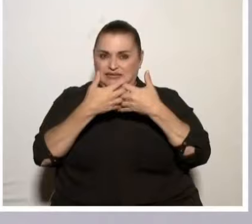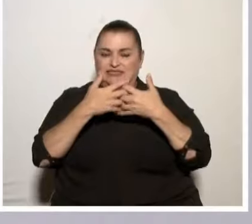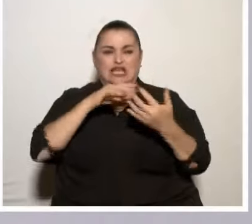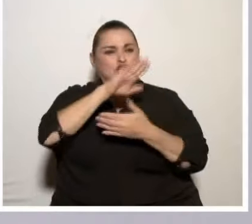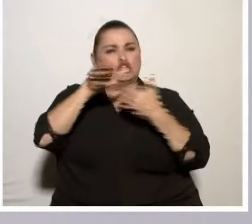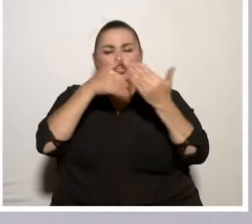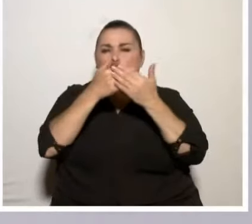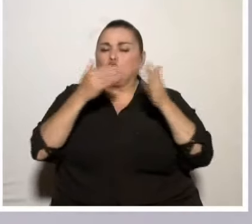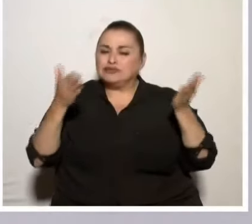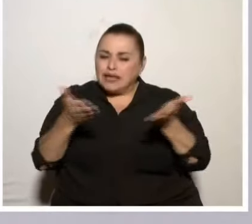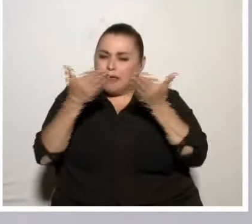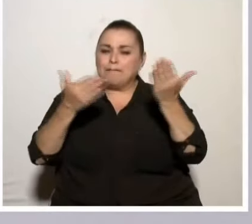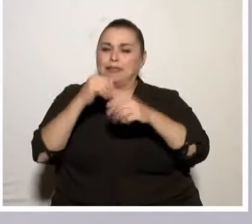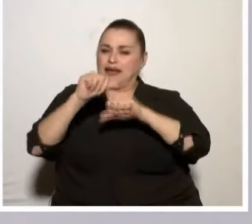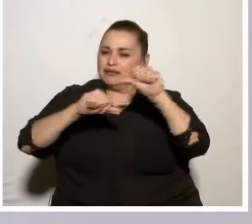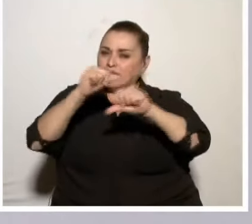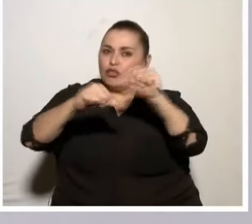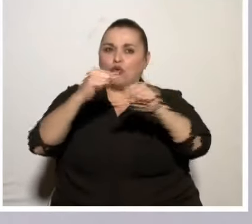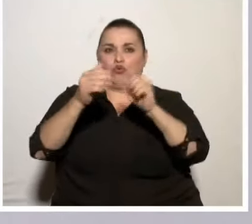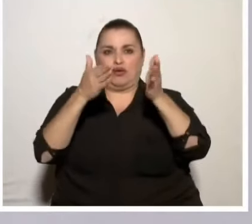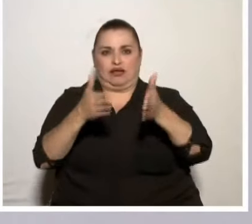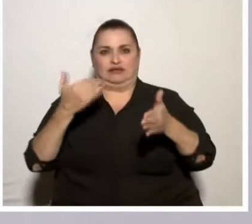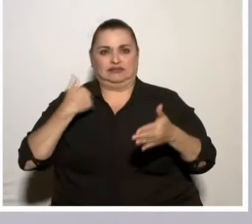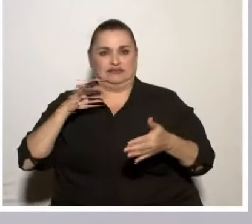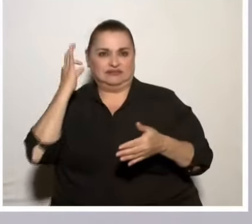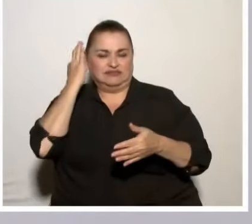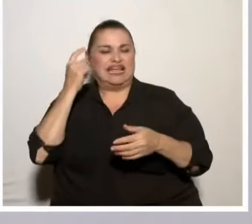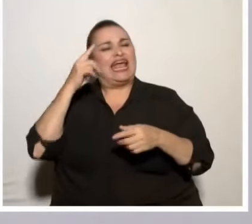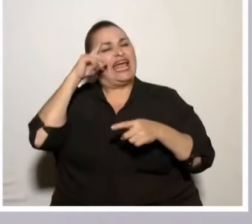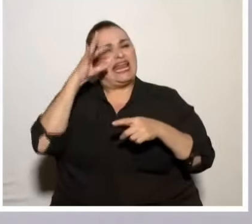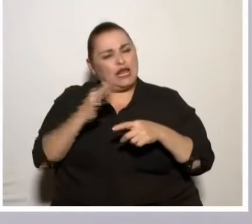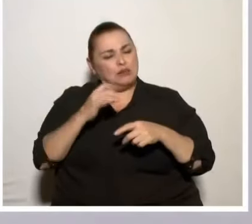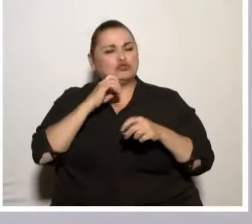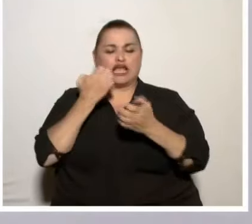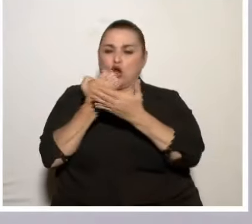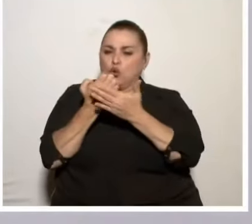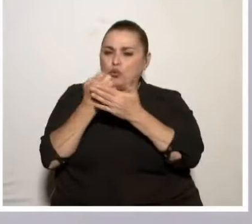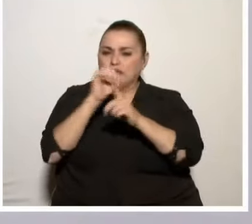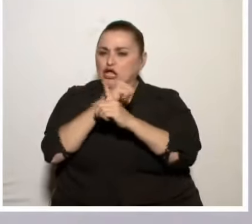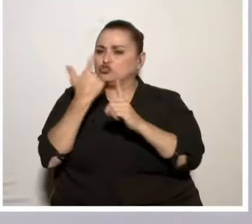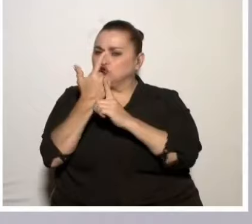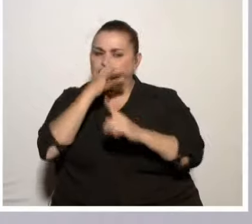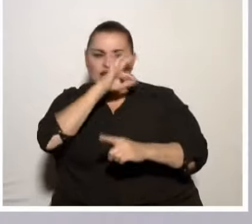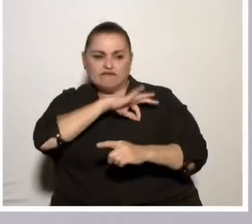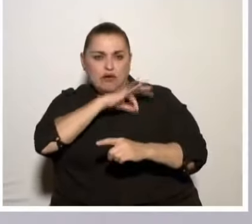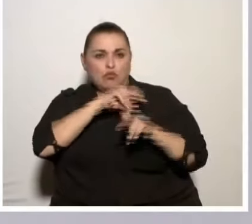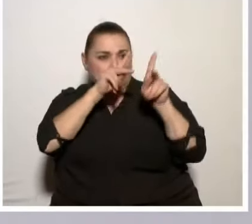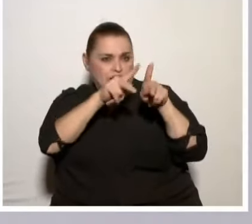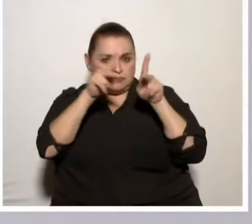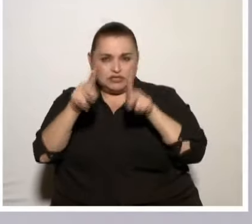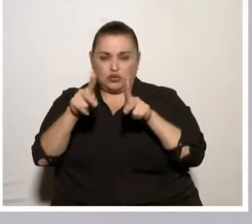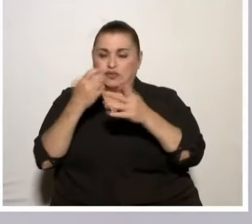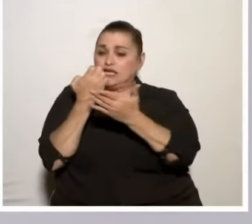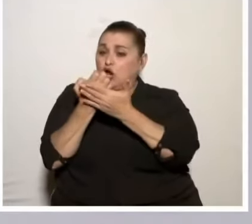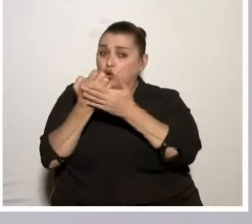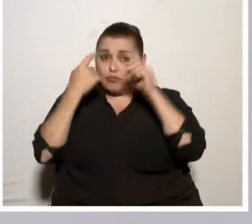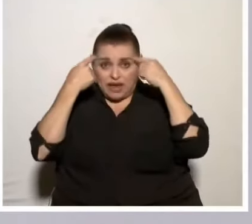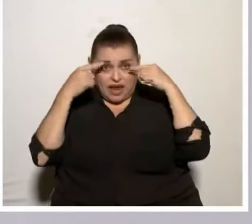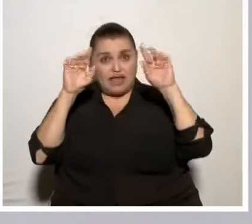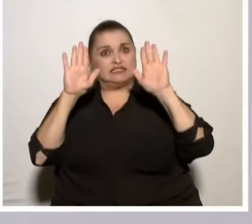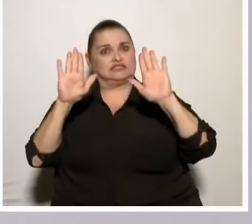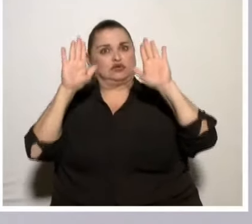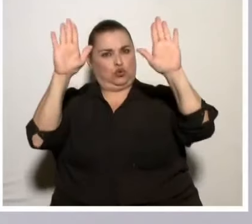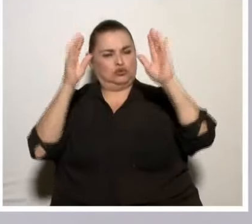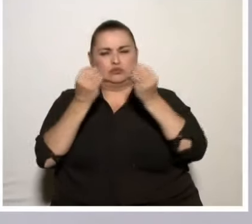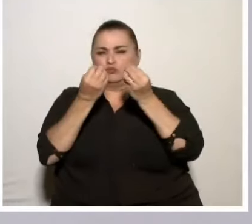las emprendedoras. Creemos en una economía social a favor de las personas, en una economía que es exitosa en